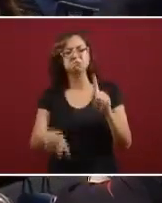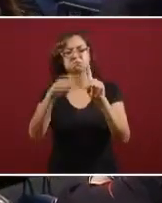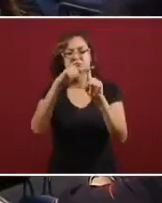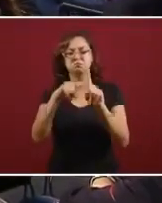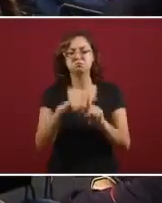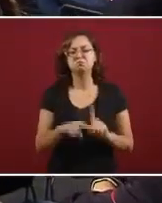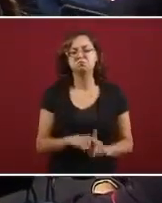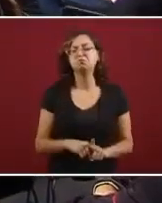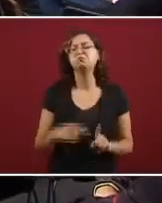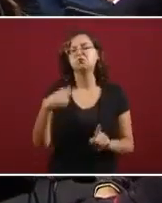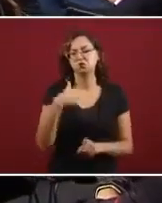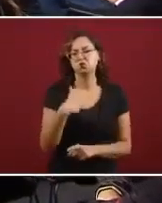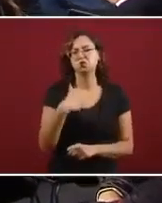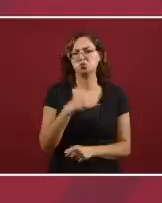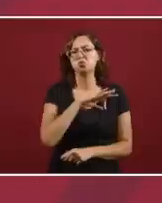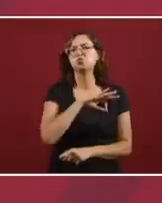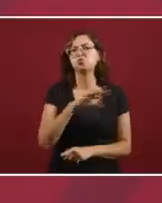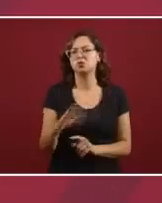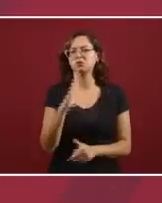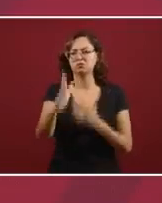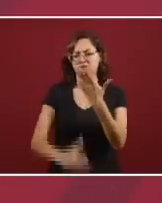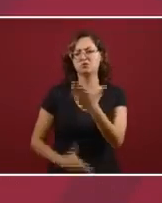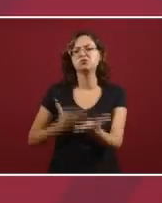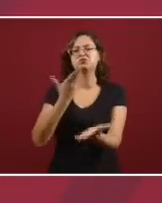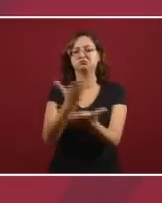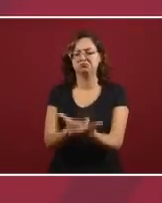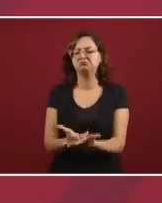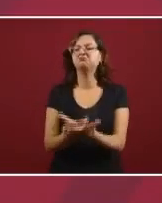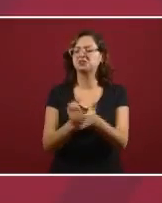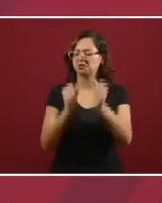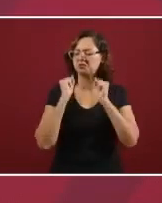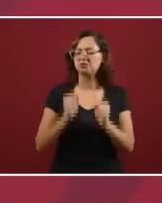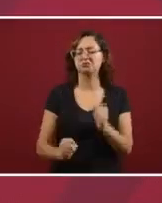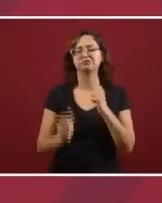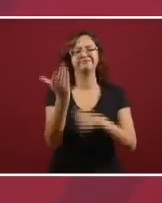me atrevo a plantear de que vamos a tener éxito.